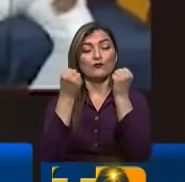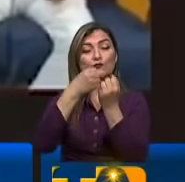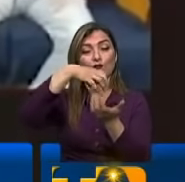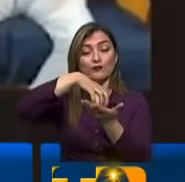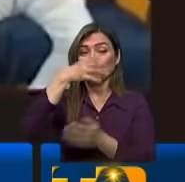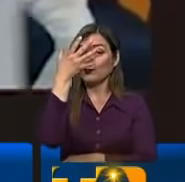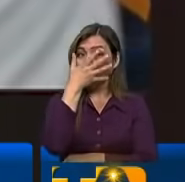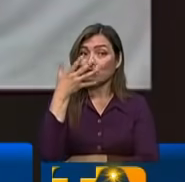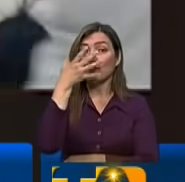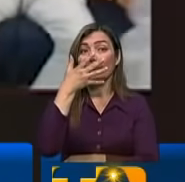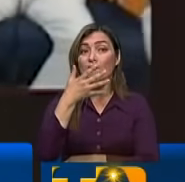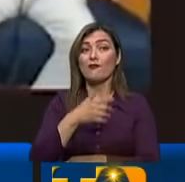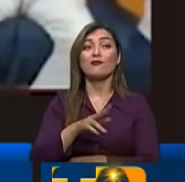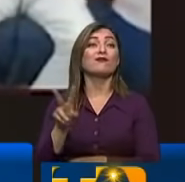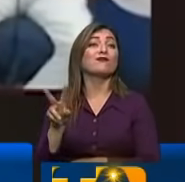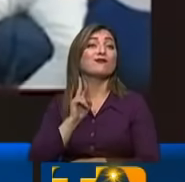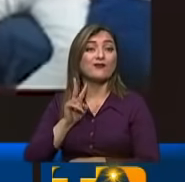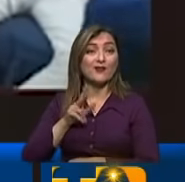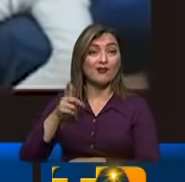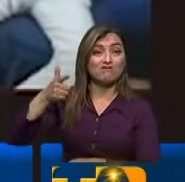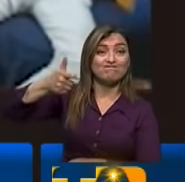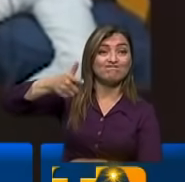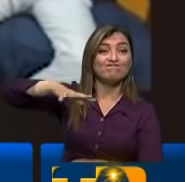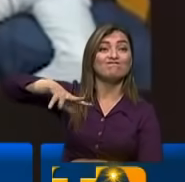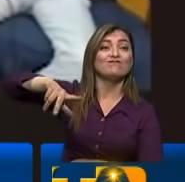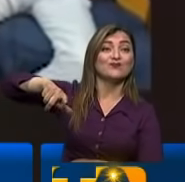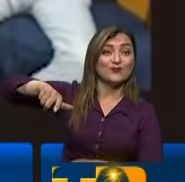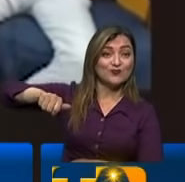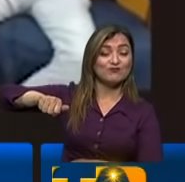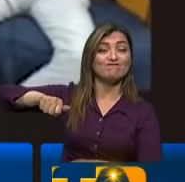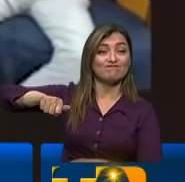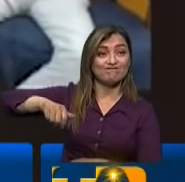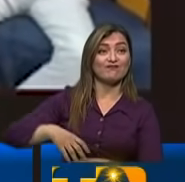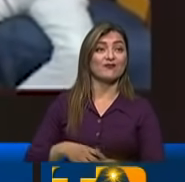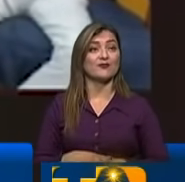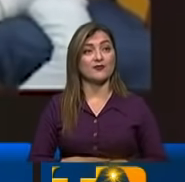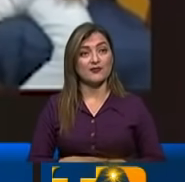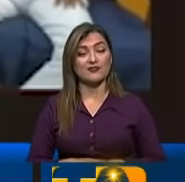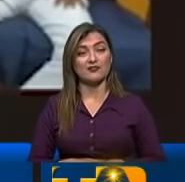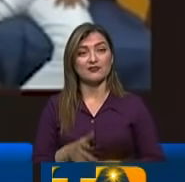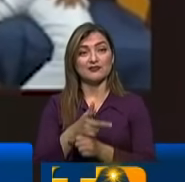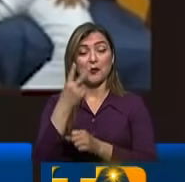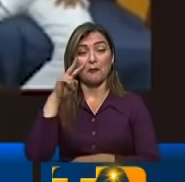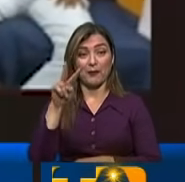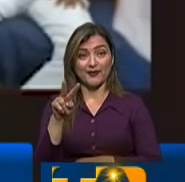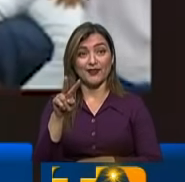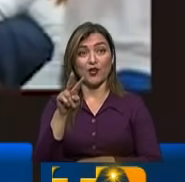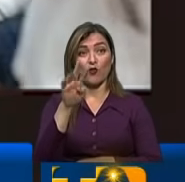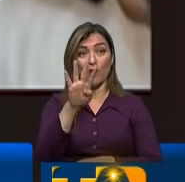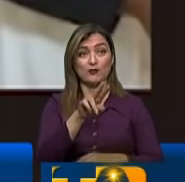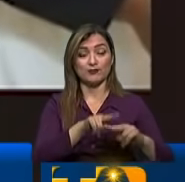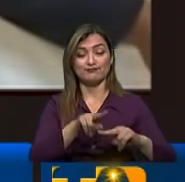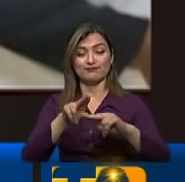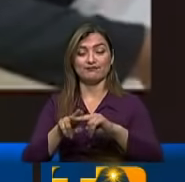provincia de Esmeraldas fueron víctimas de un robo a mano armada durante la transmisión del mismo. En el video se puede ver a